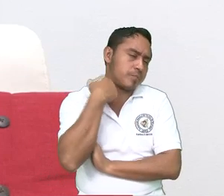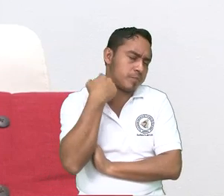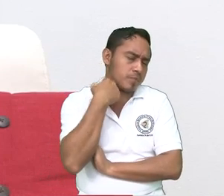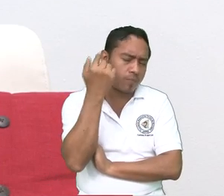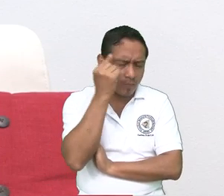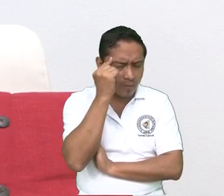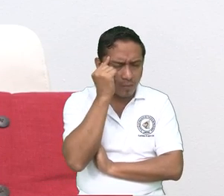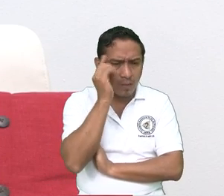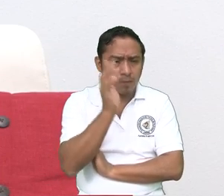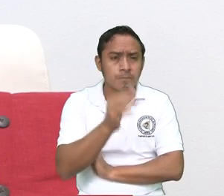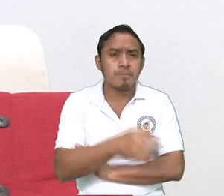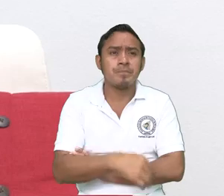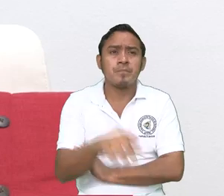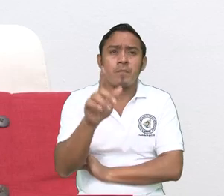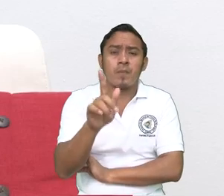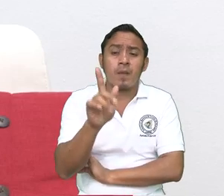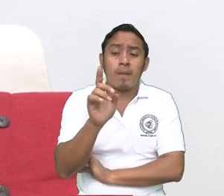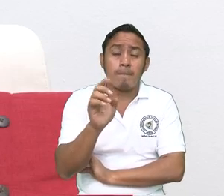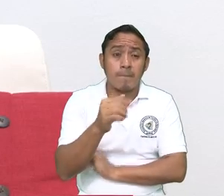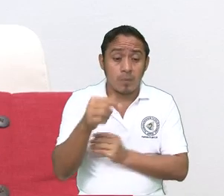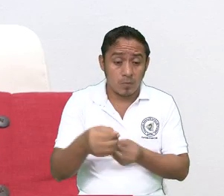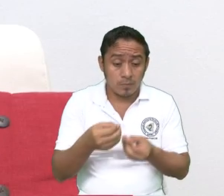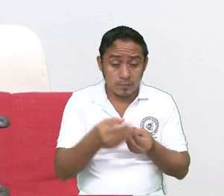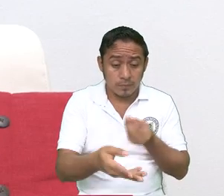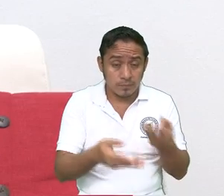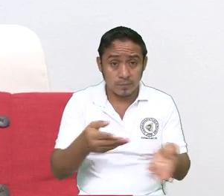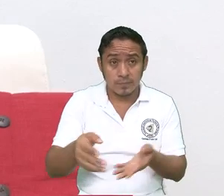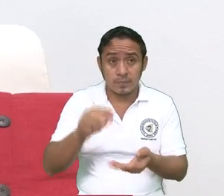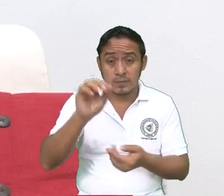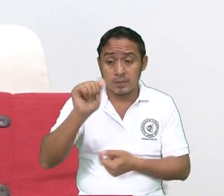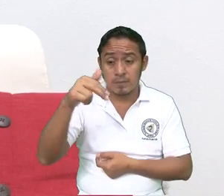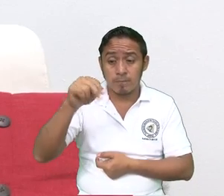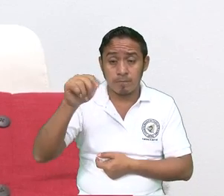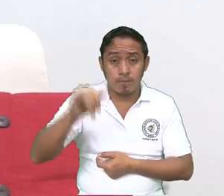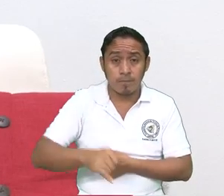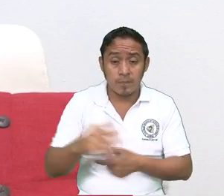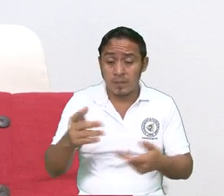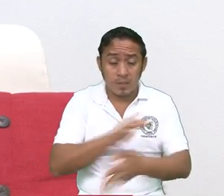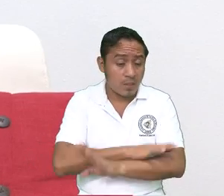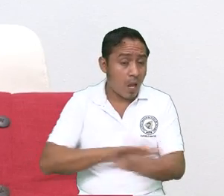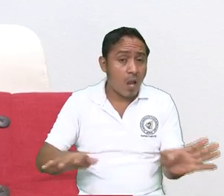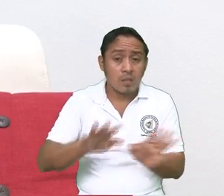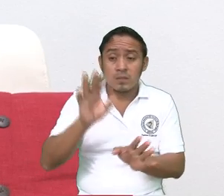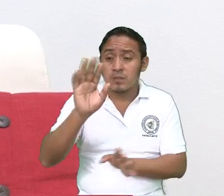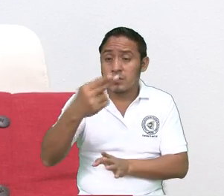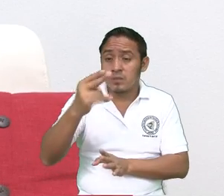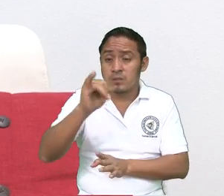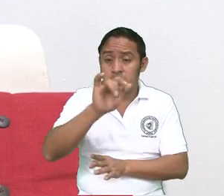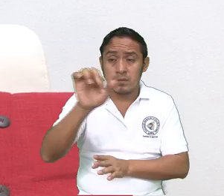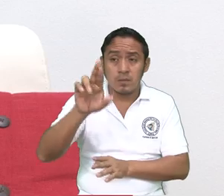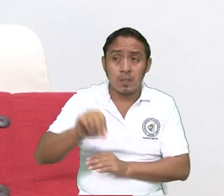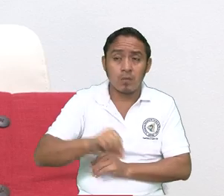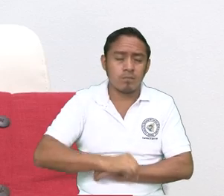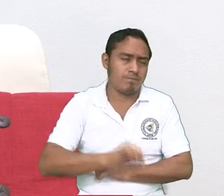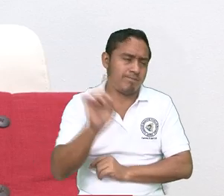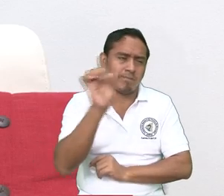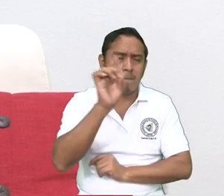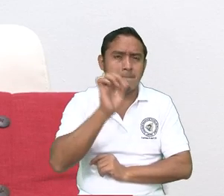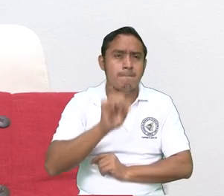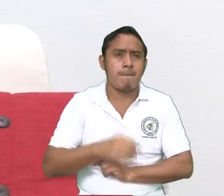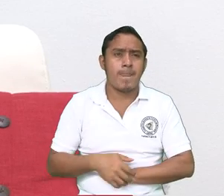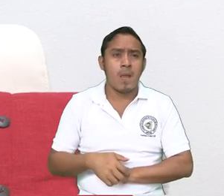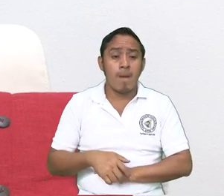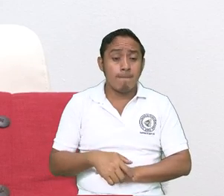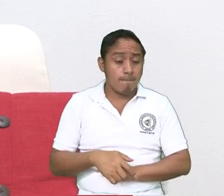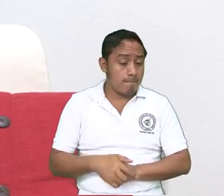la terapia para la anemia de hierro pero no siempre la anemia es por